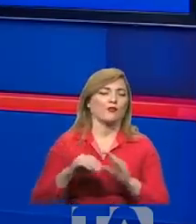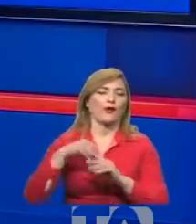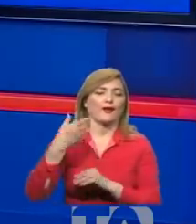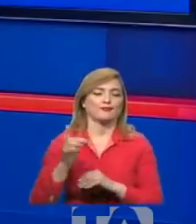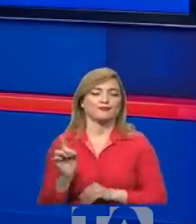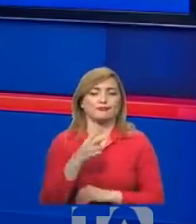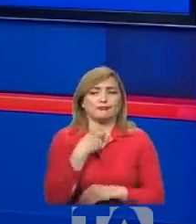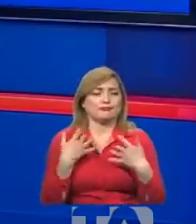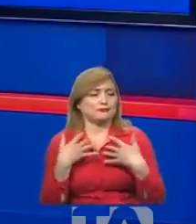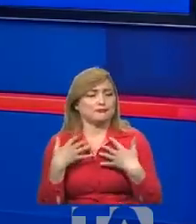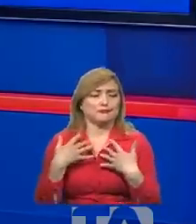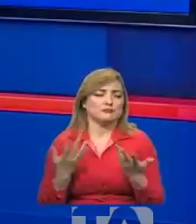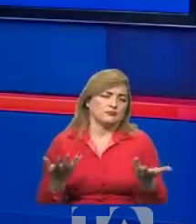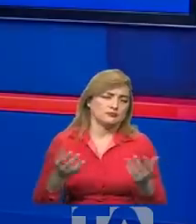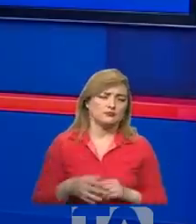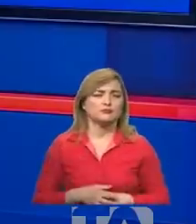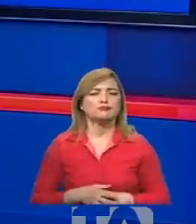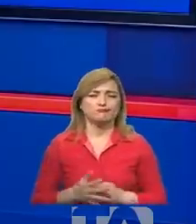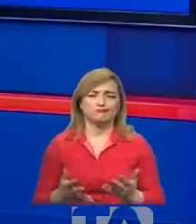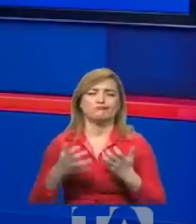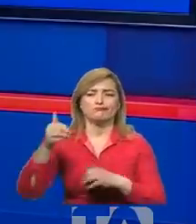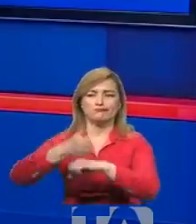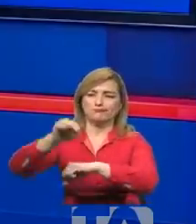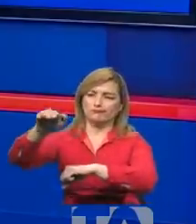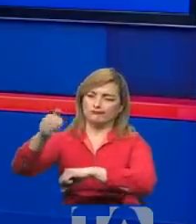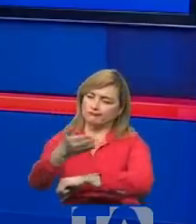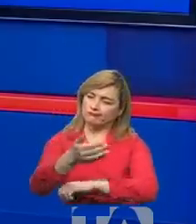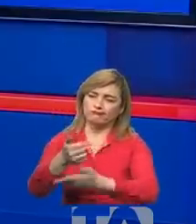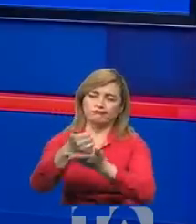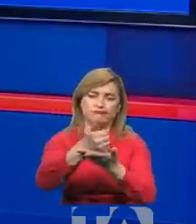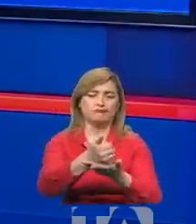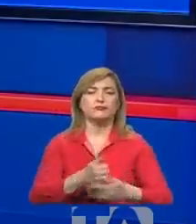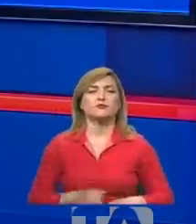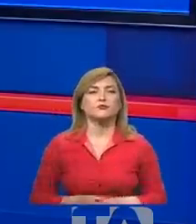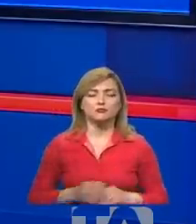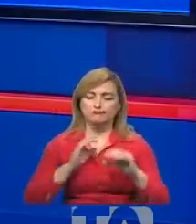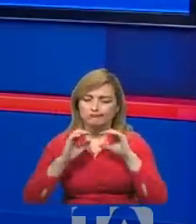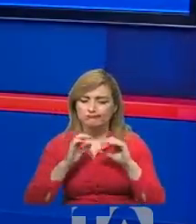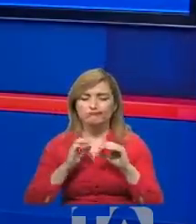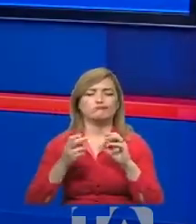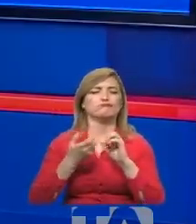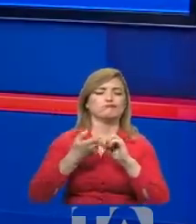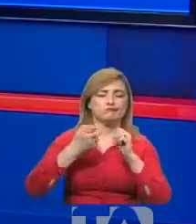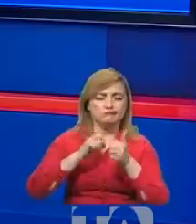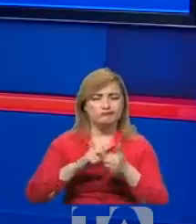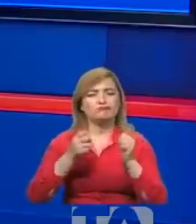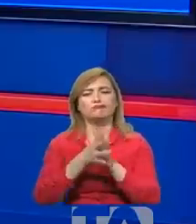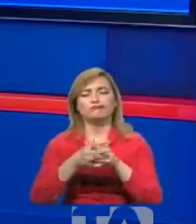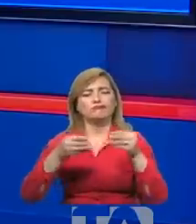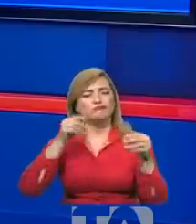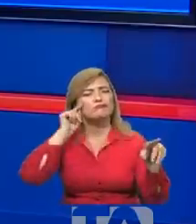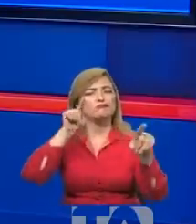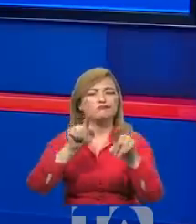temor, no puedan estar tranquilos. Así que, bueno, queremos insistir entonces en el llamado para que puedan conversar con la policía comunitaria,